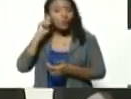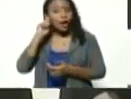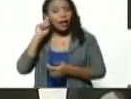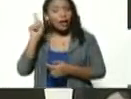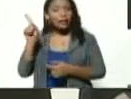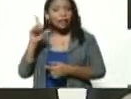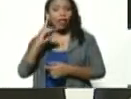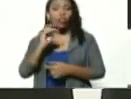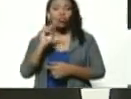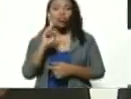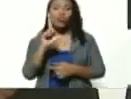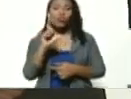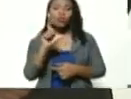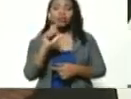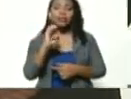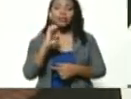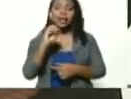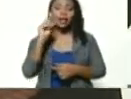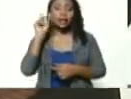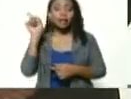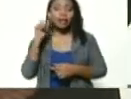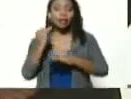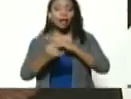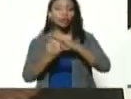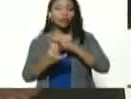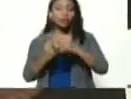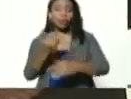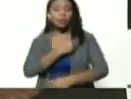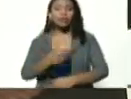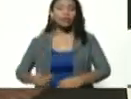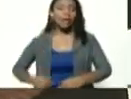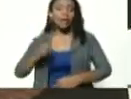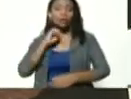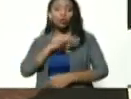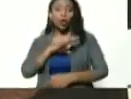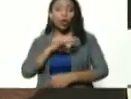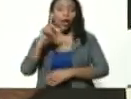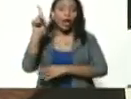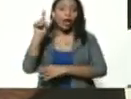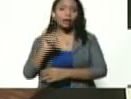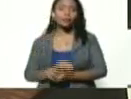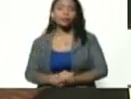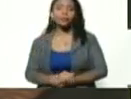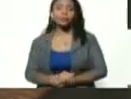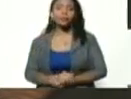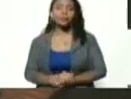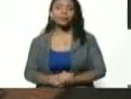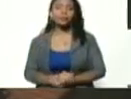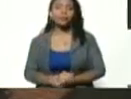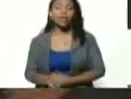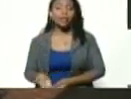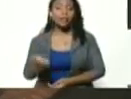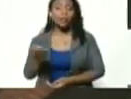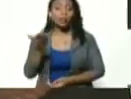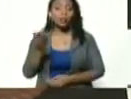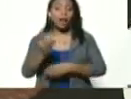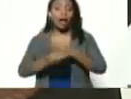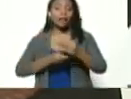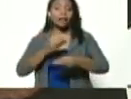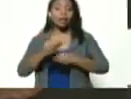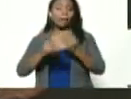presidenta del Instituto de Historia Larense. Importante destacar que